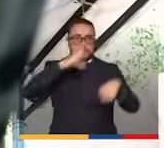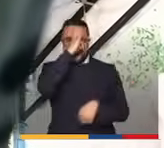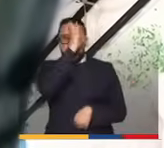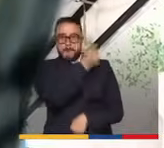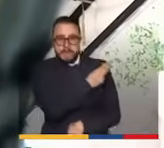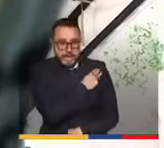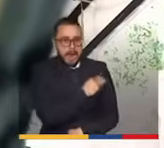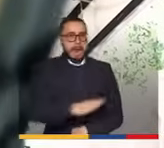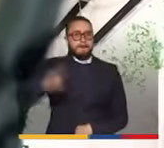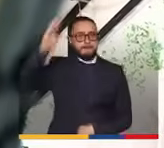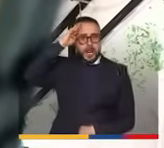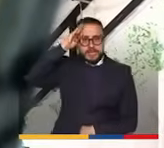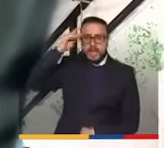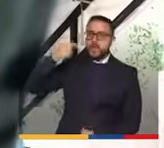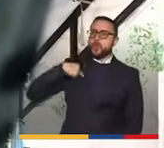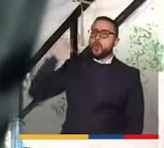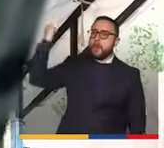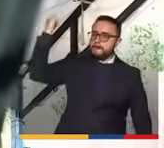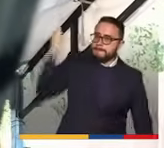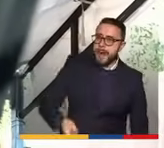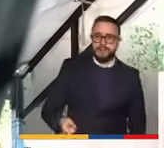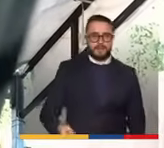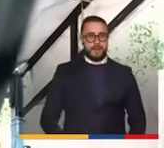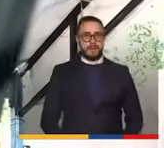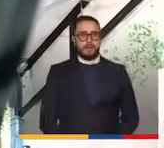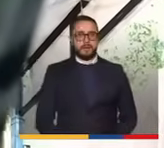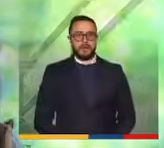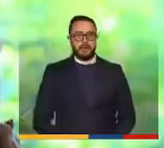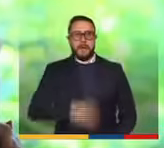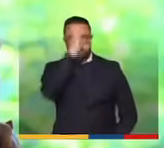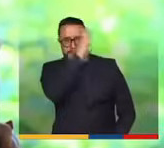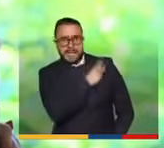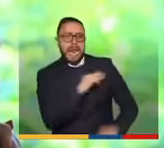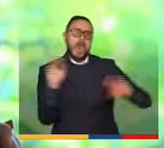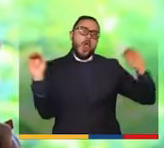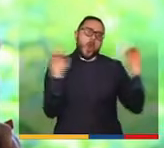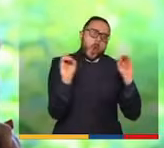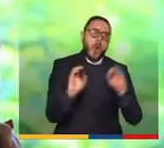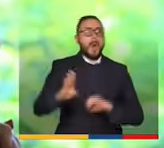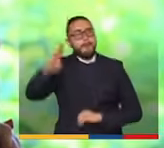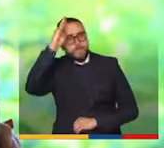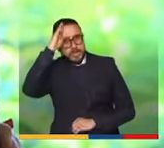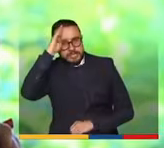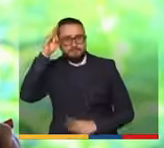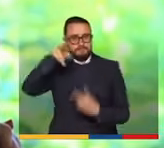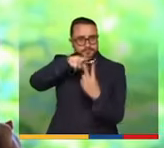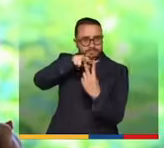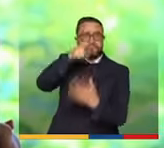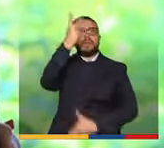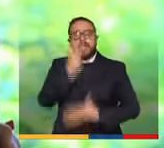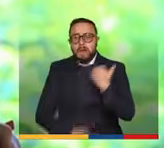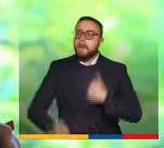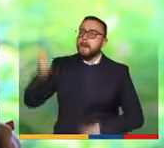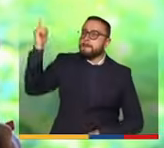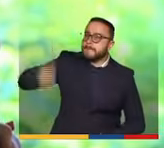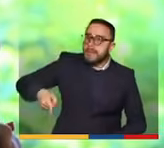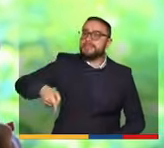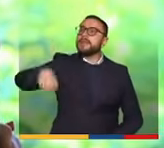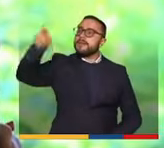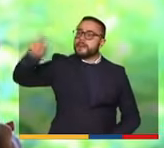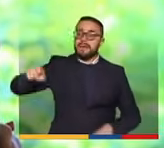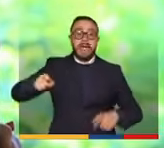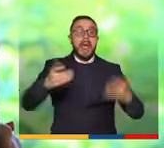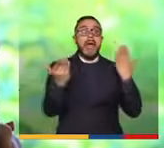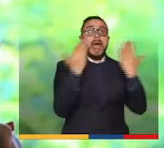pública, sean fuerzas militares, sea Policía Nacional, es cuidar al